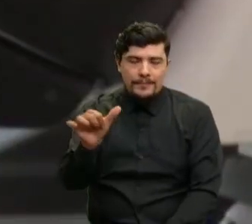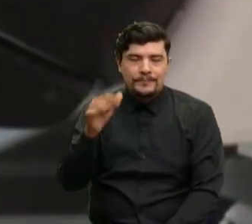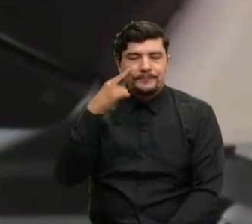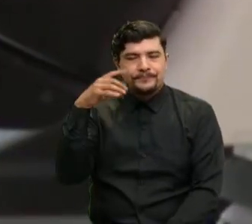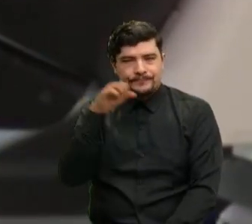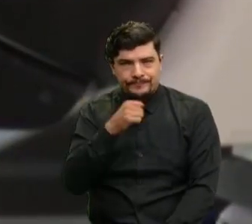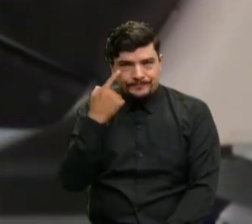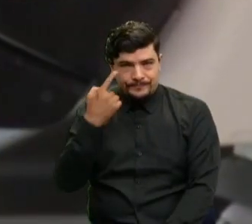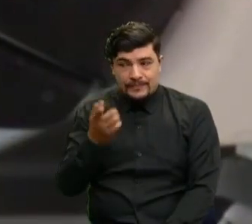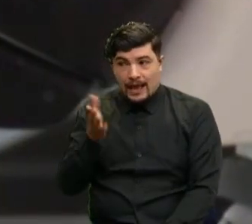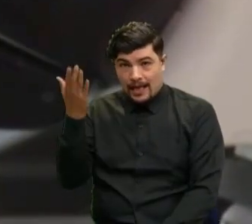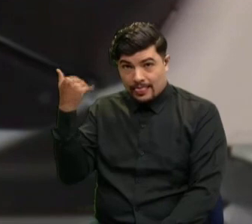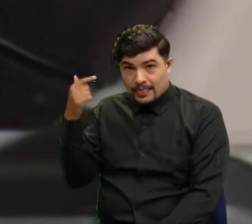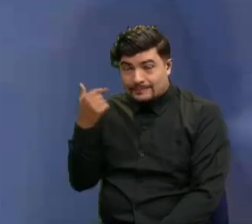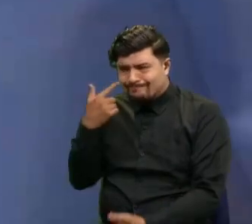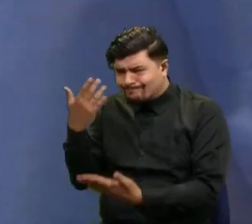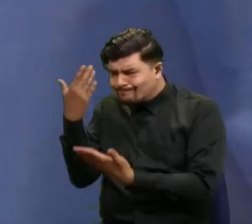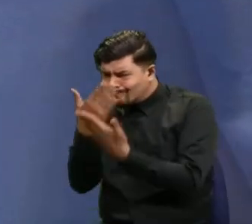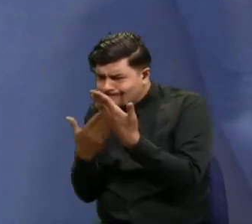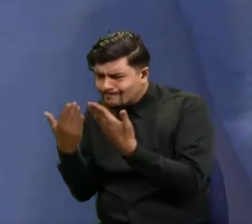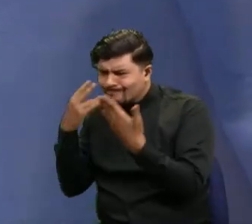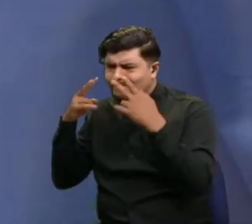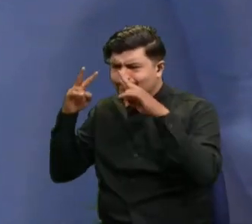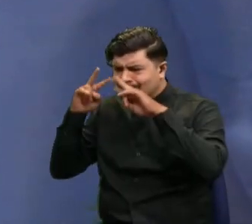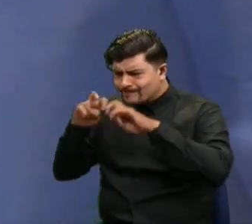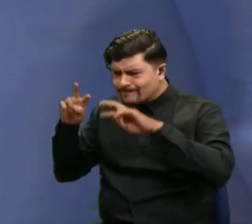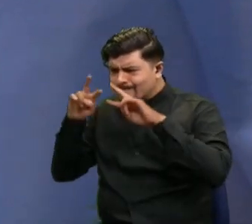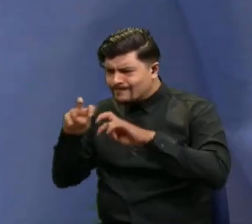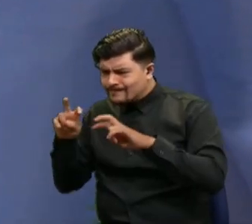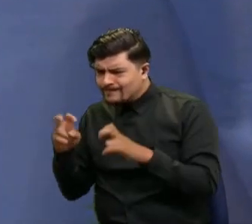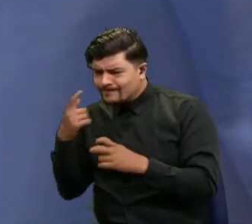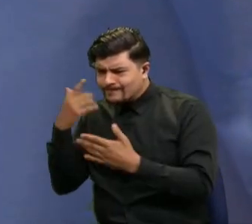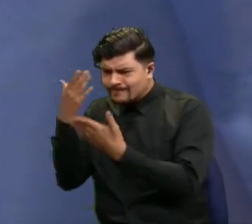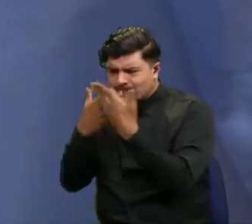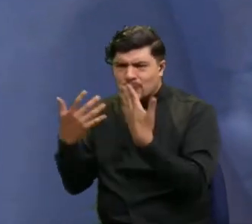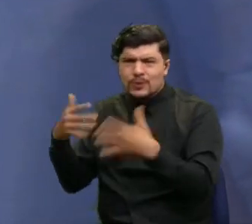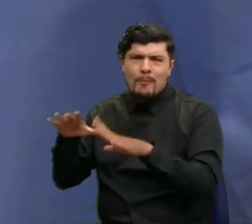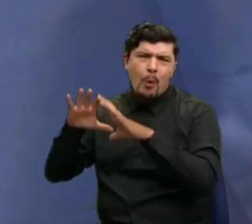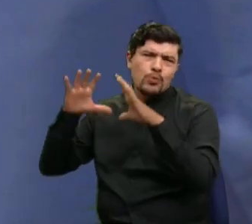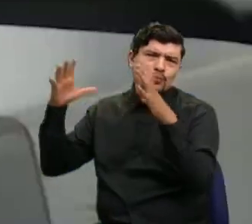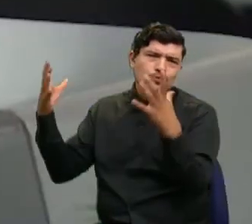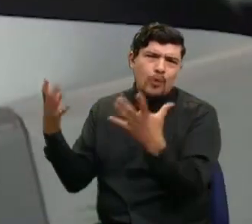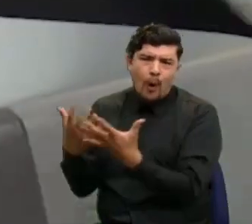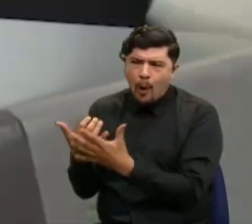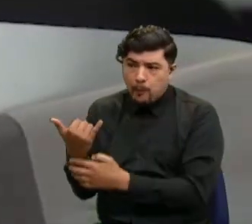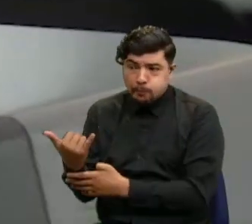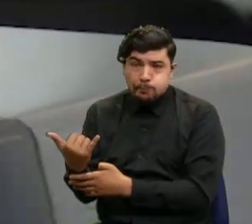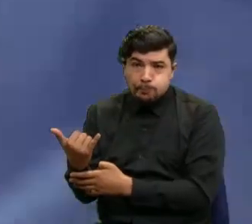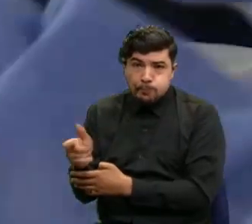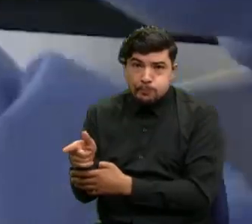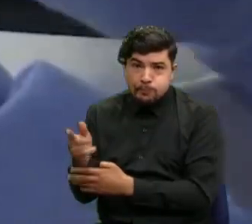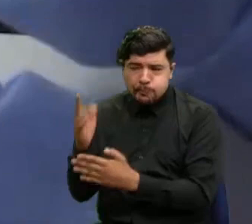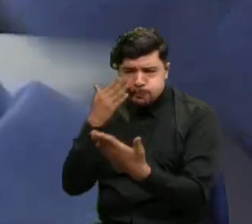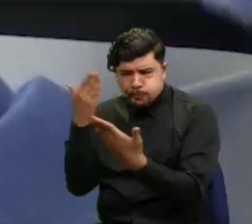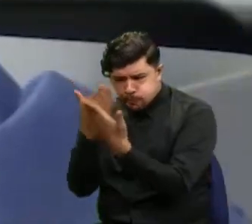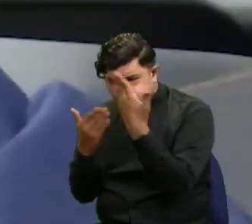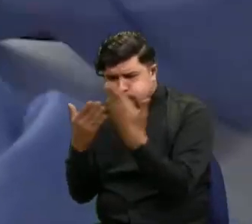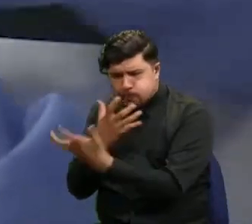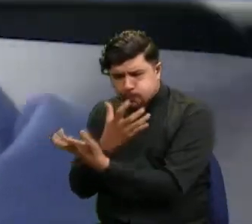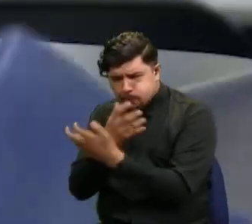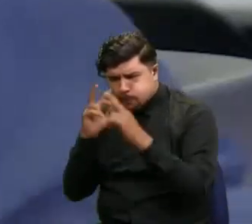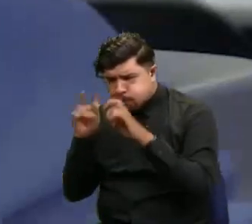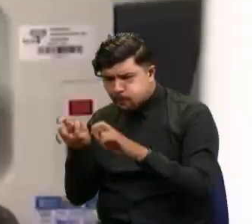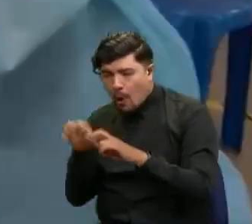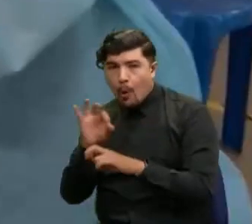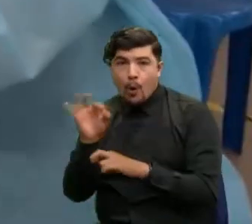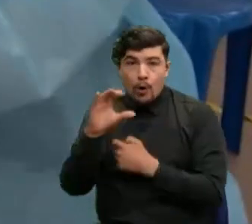el COVID-19 que se encuentran en este momento dispuestas a nivel mundial y a nivel Colombia están mostrando